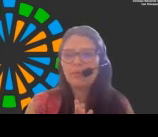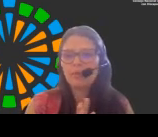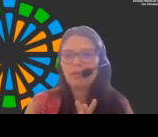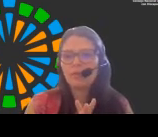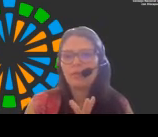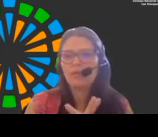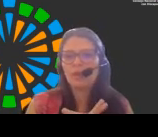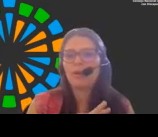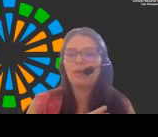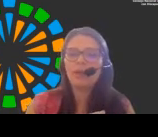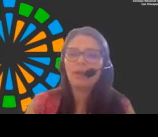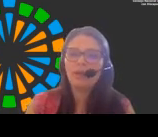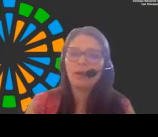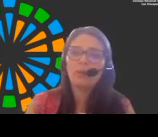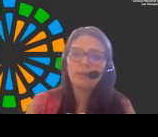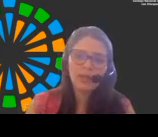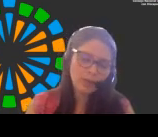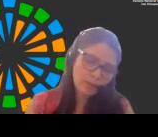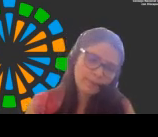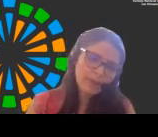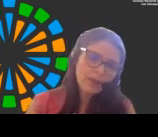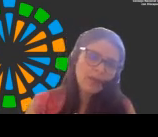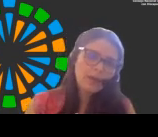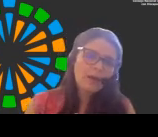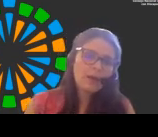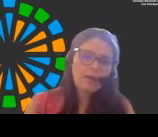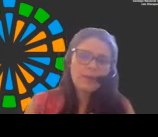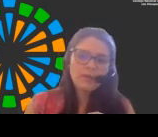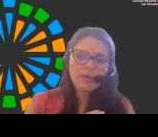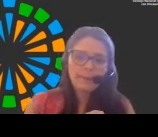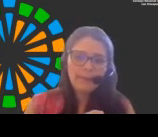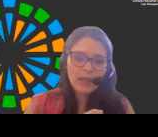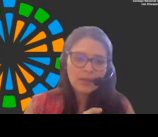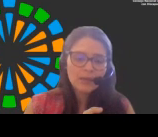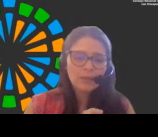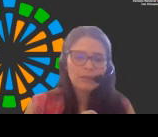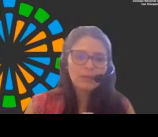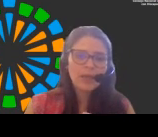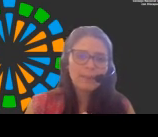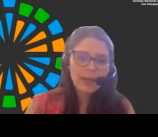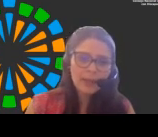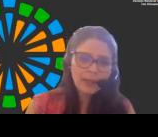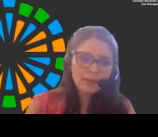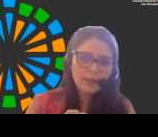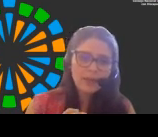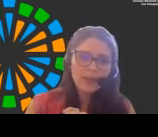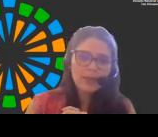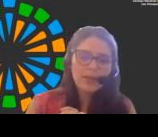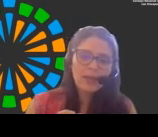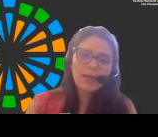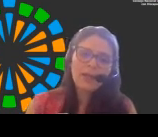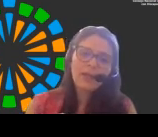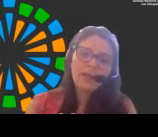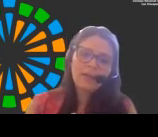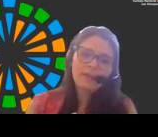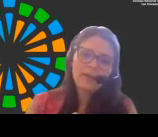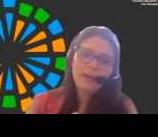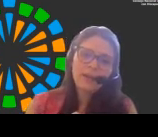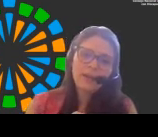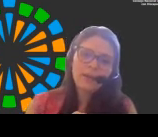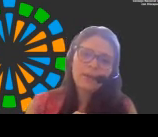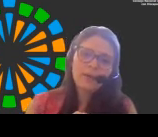para las personas que nos están acompañando acá vemos también una imagen de